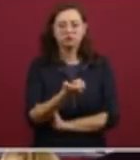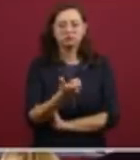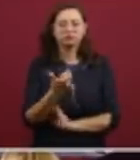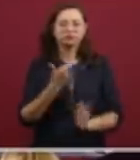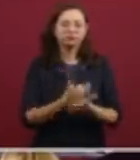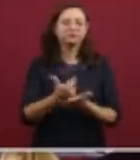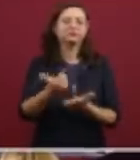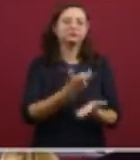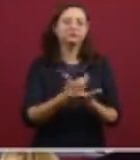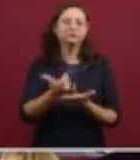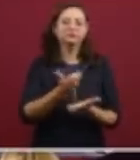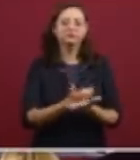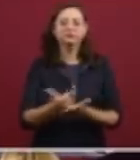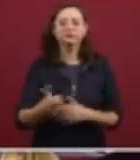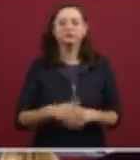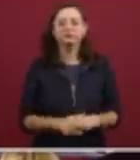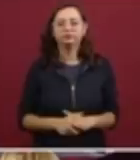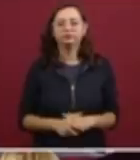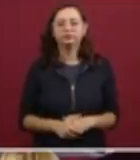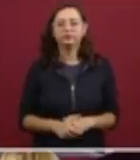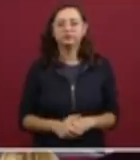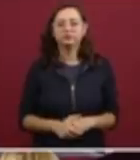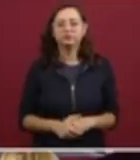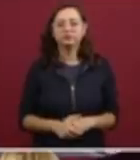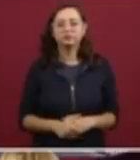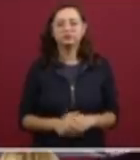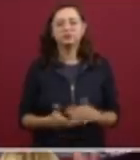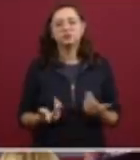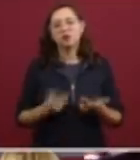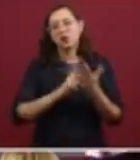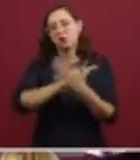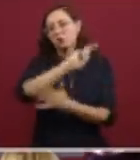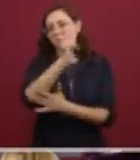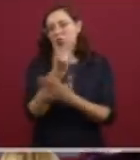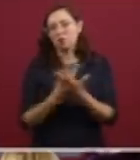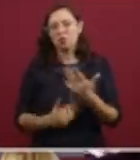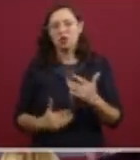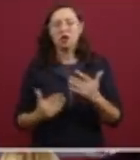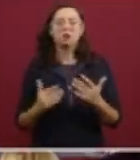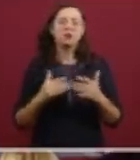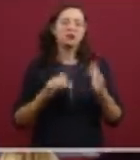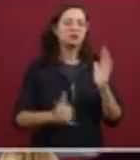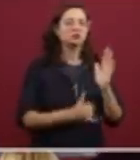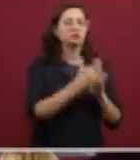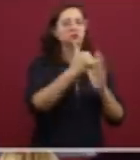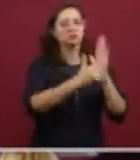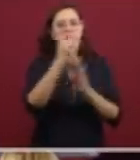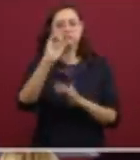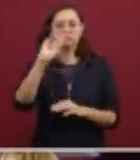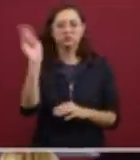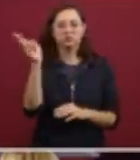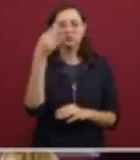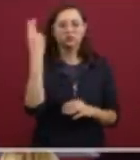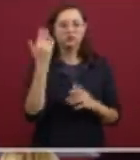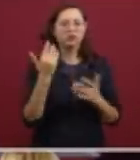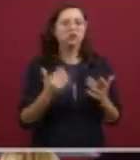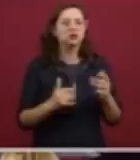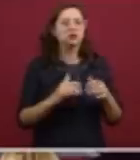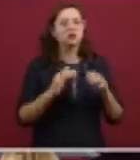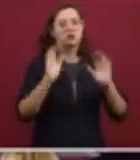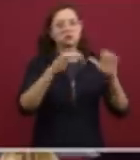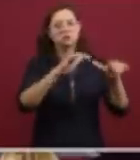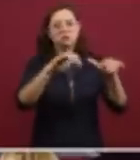2.400 pesos. Está previsto como capacidad máxima del programa llegar hasta prácticamente